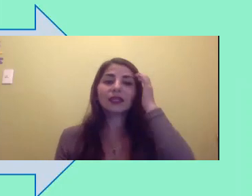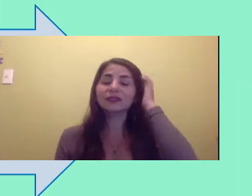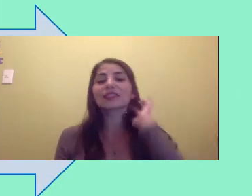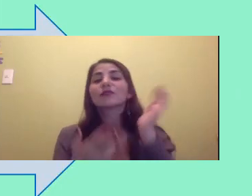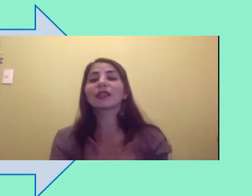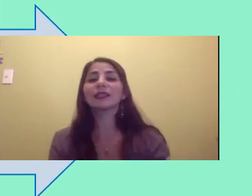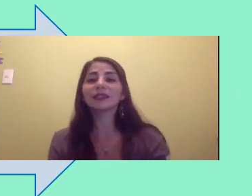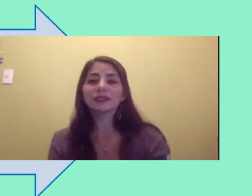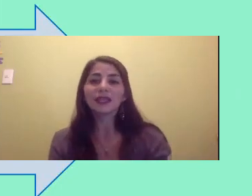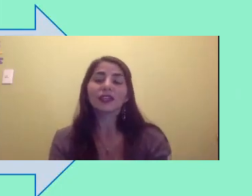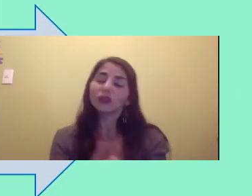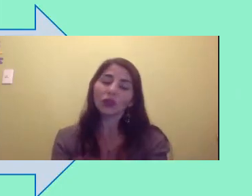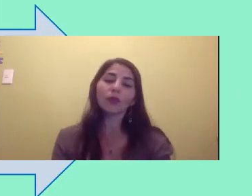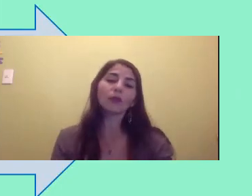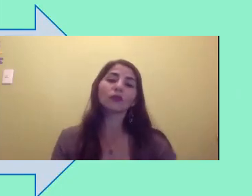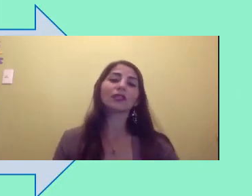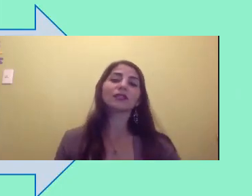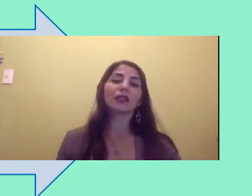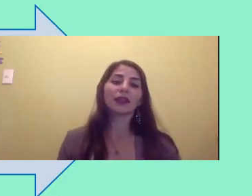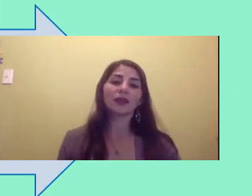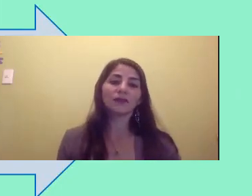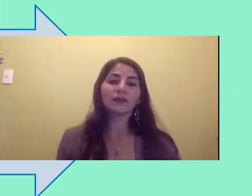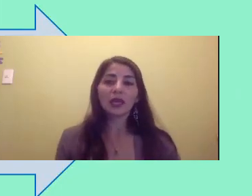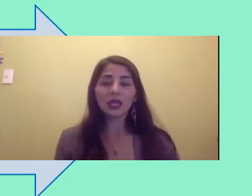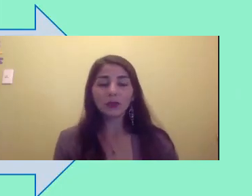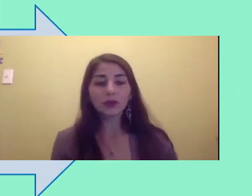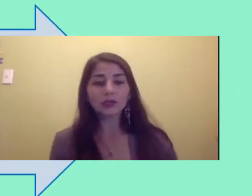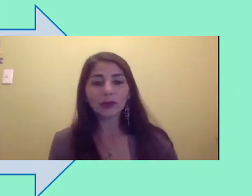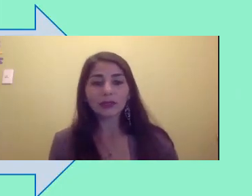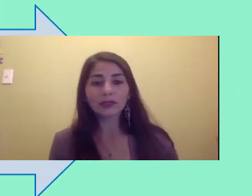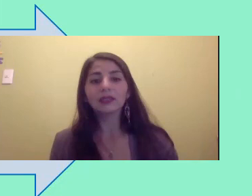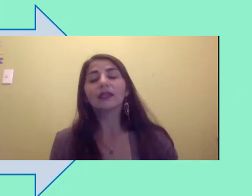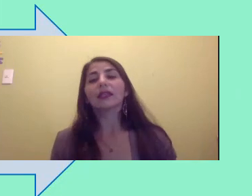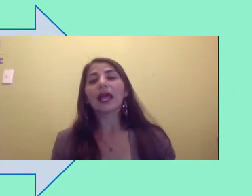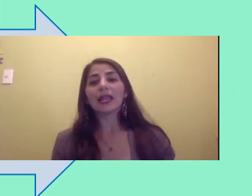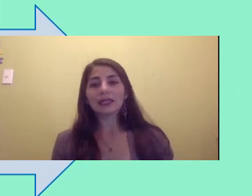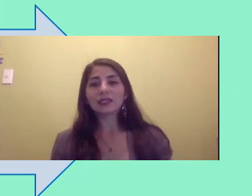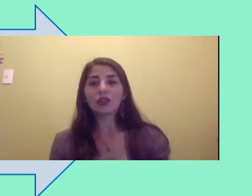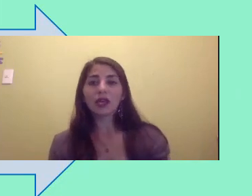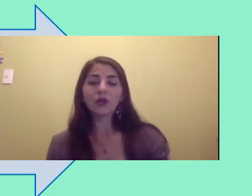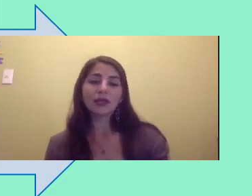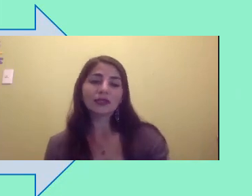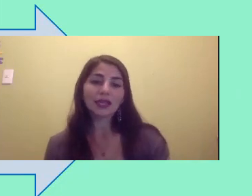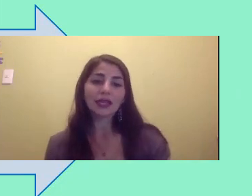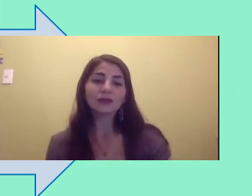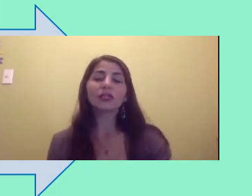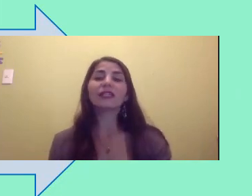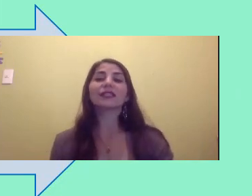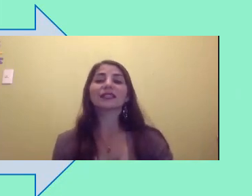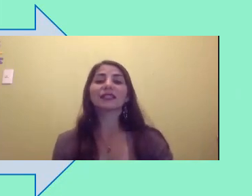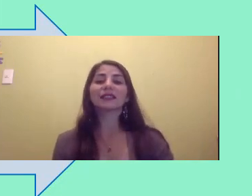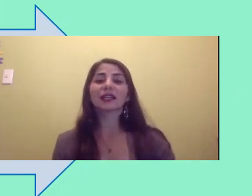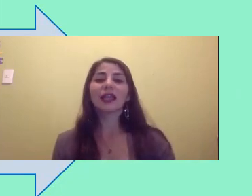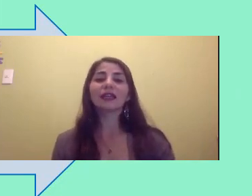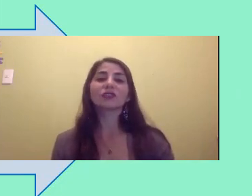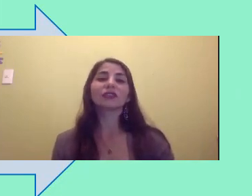Ya son señas transparentes que todos podemos utilizar a diario. Y por otra parte, la LENSE o lengua de señas